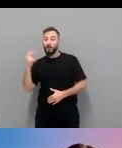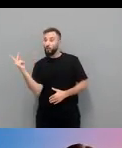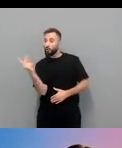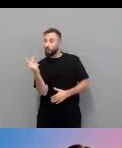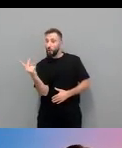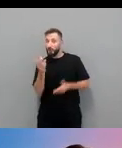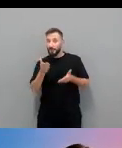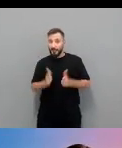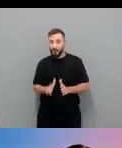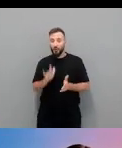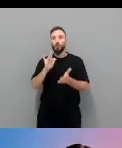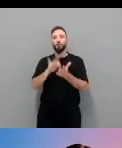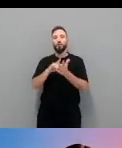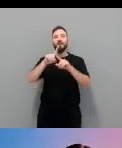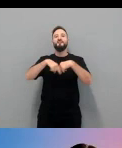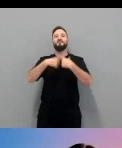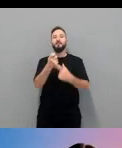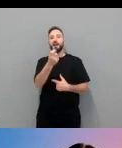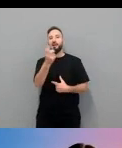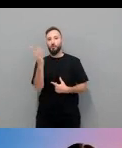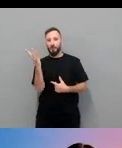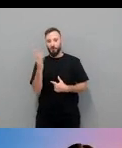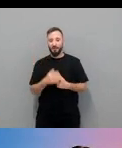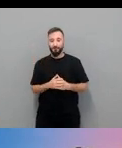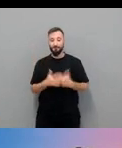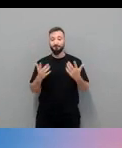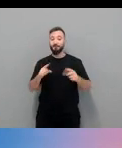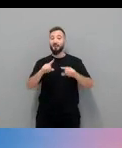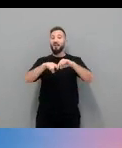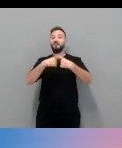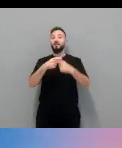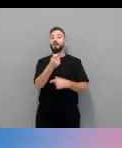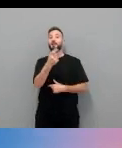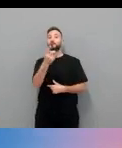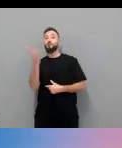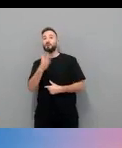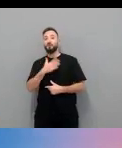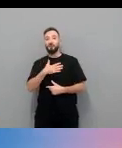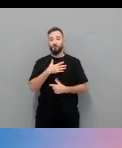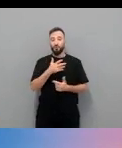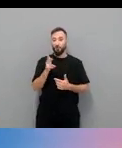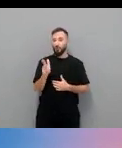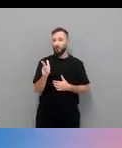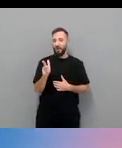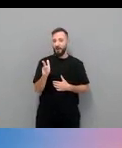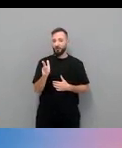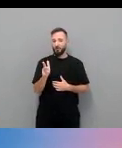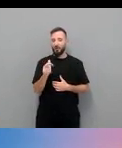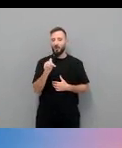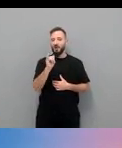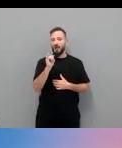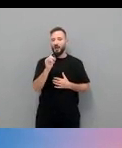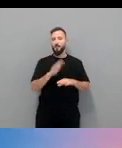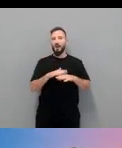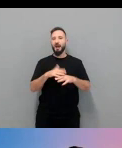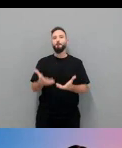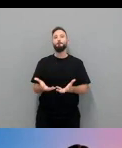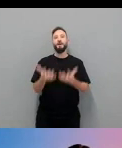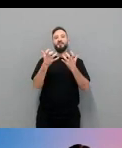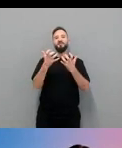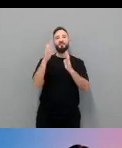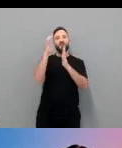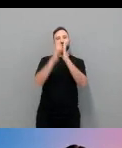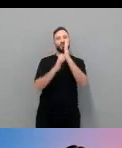¿vale? Entonces, en las familias numerosas, pues tenemos derecho con este título de familia numerosa luego a unos beneficios fiscales, pues hablaré